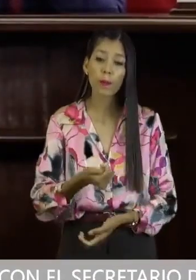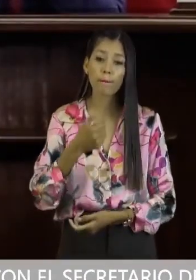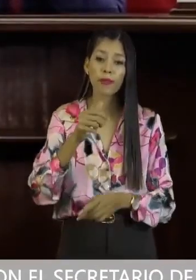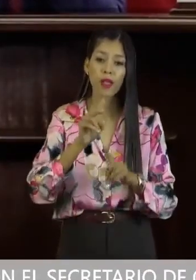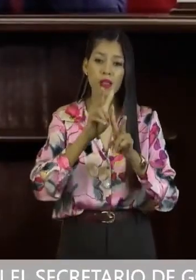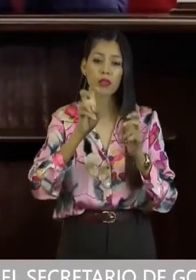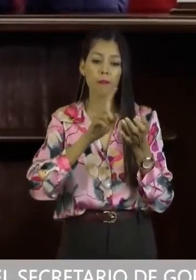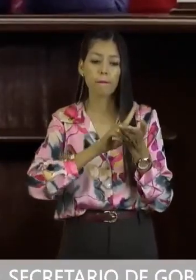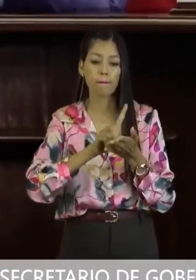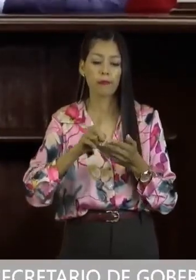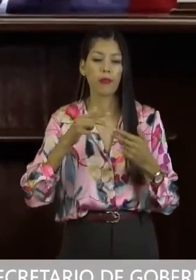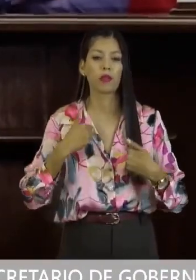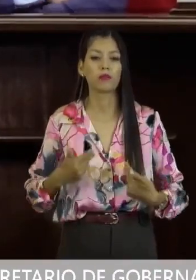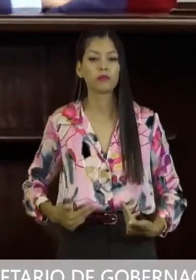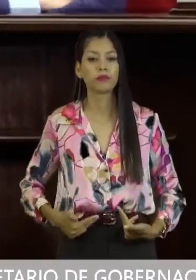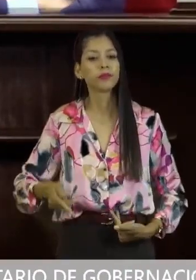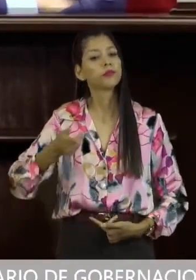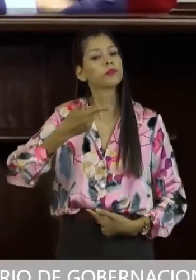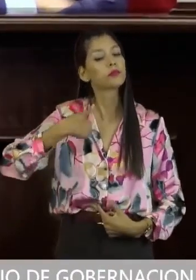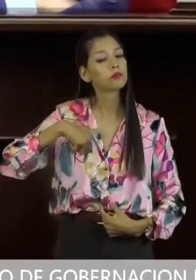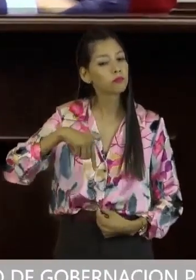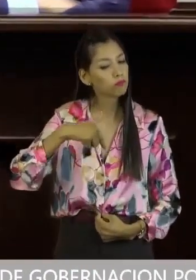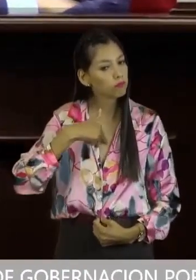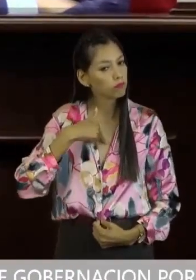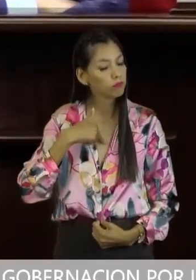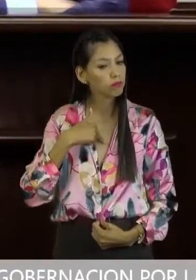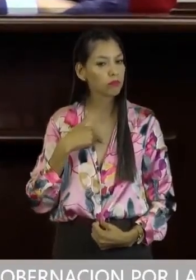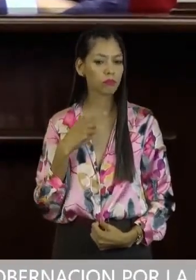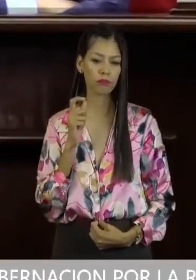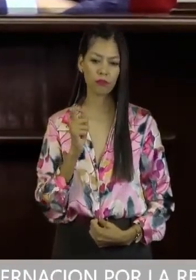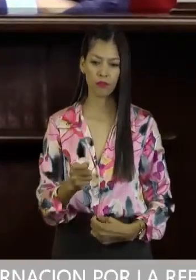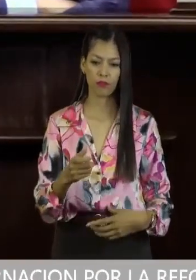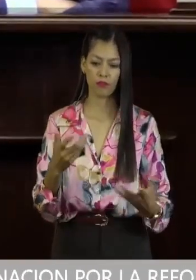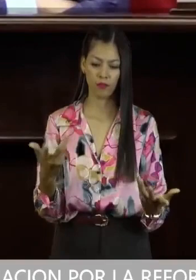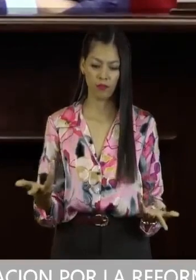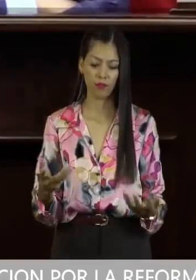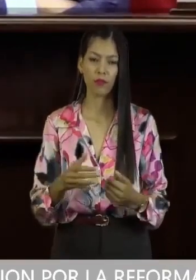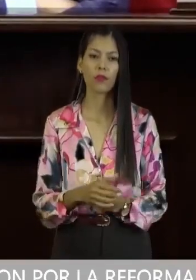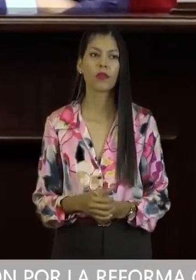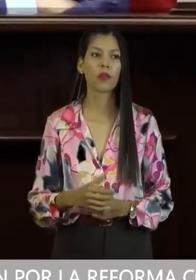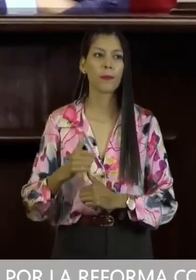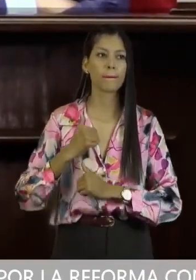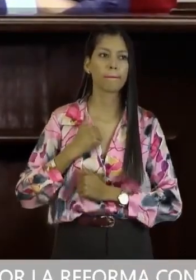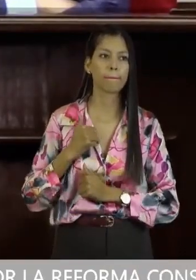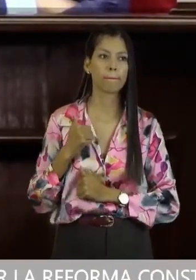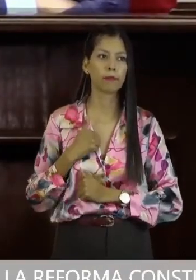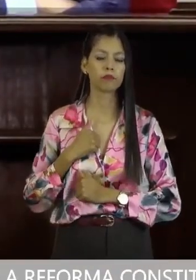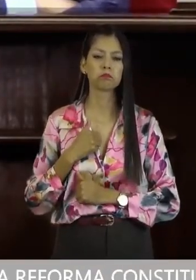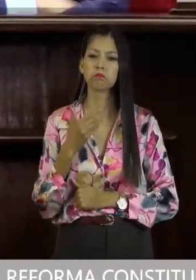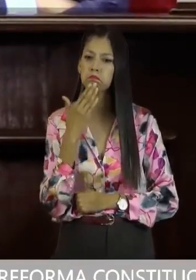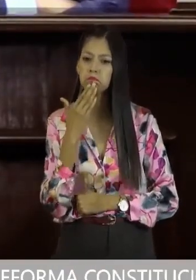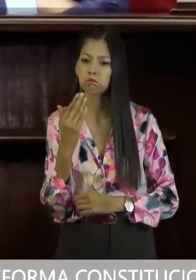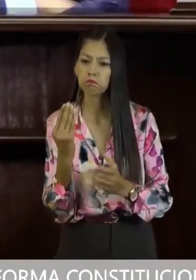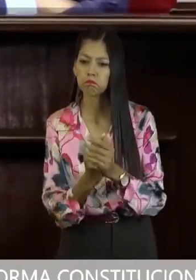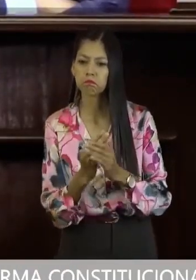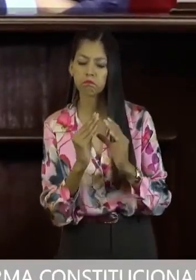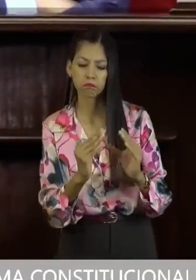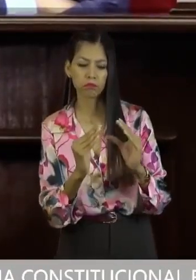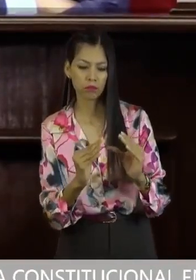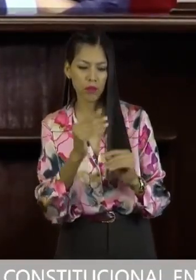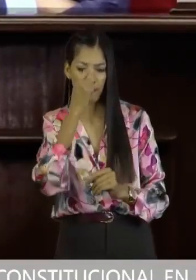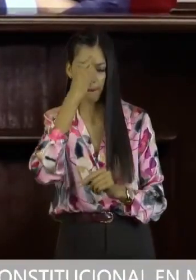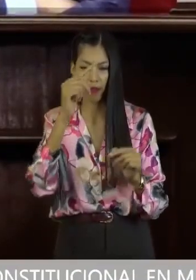Lo nuestro, o el nuestro, pues es un ejército capacitado para la